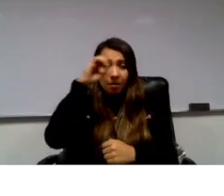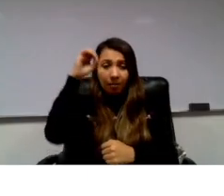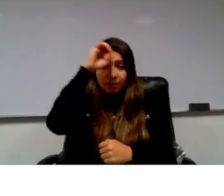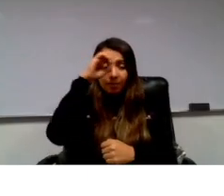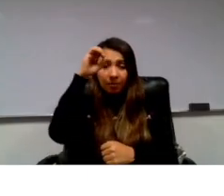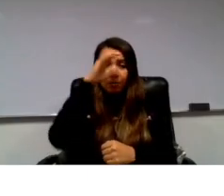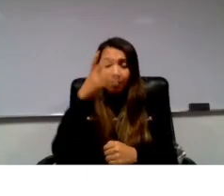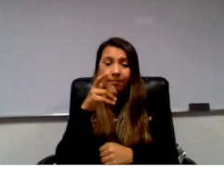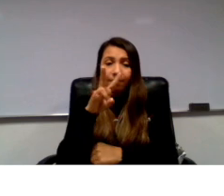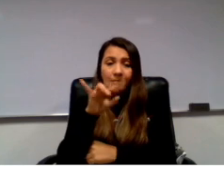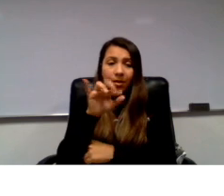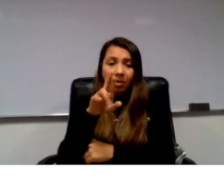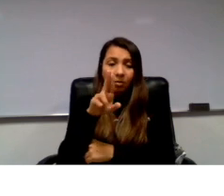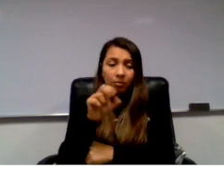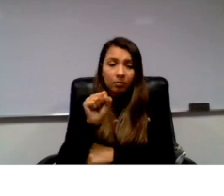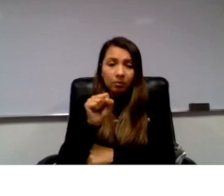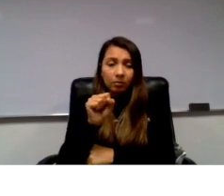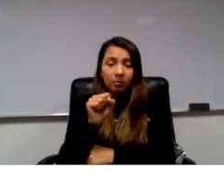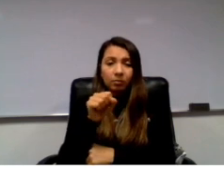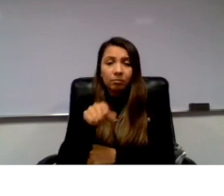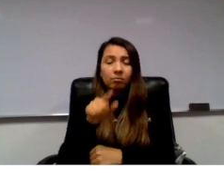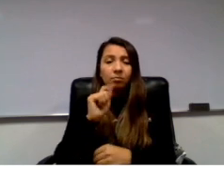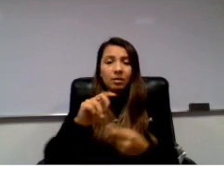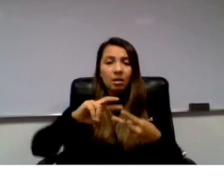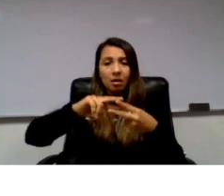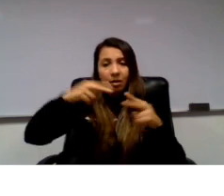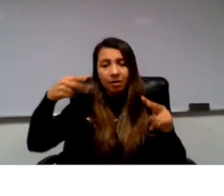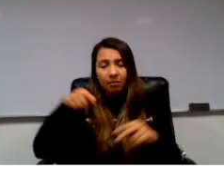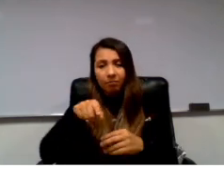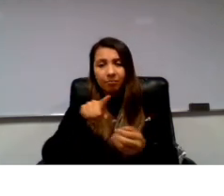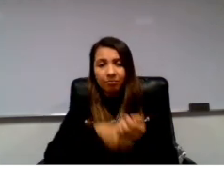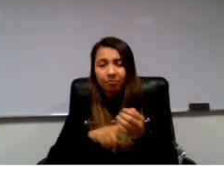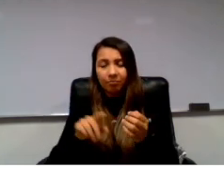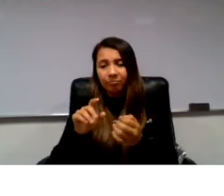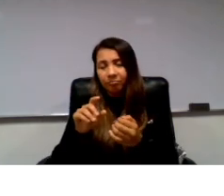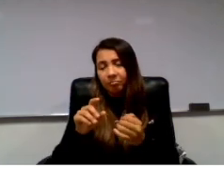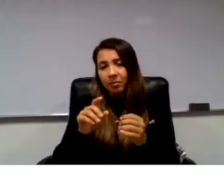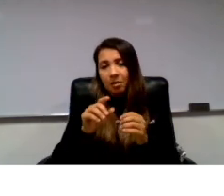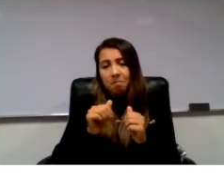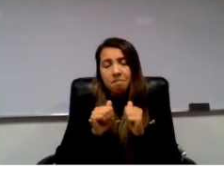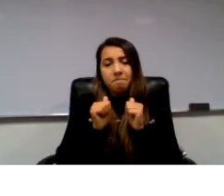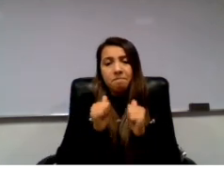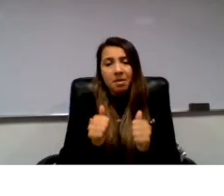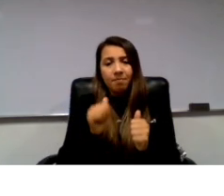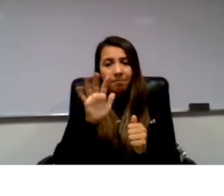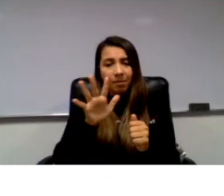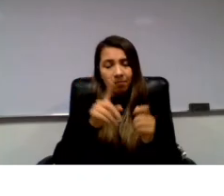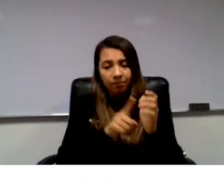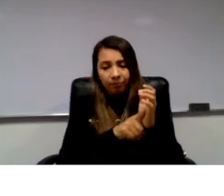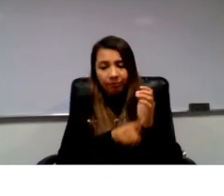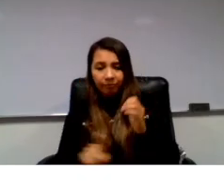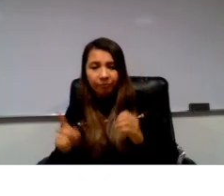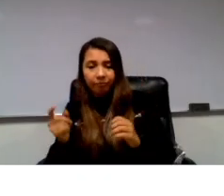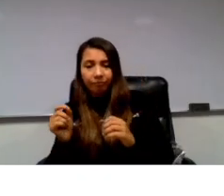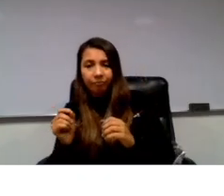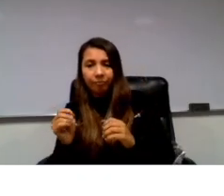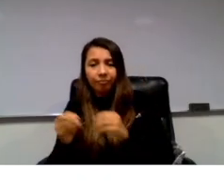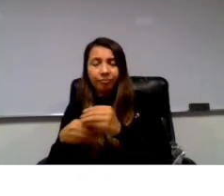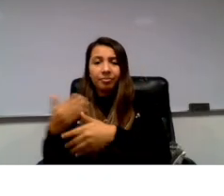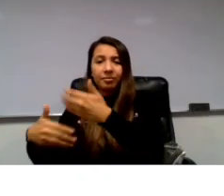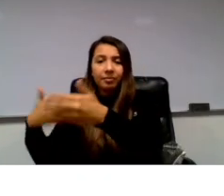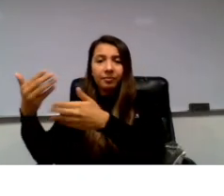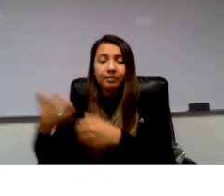vista, los virus son genes que se han logrado escapar del control celular, digámoslo de esa manera.